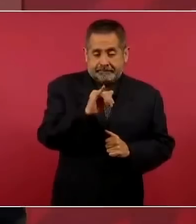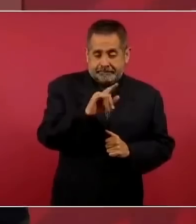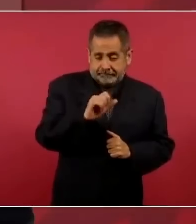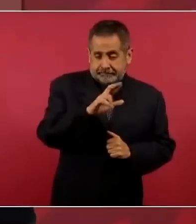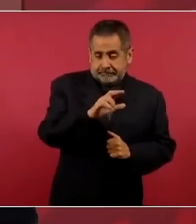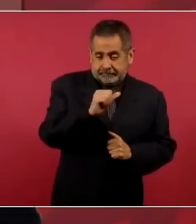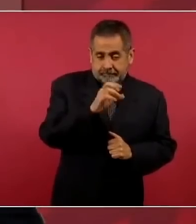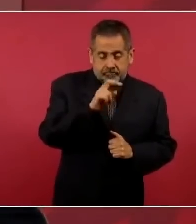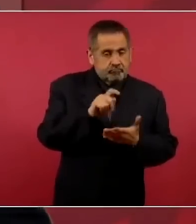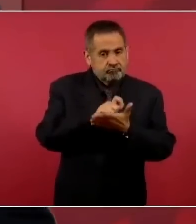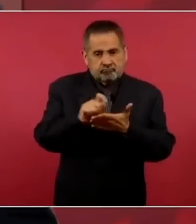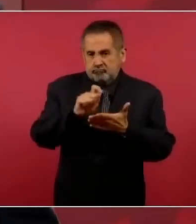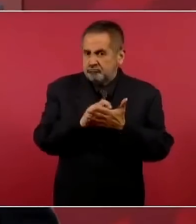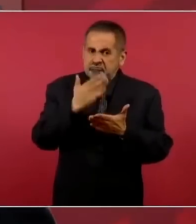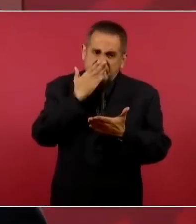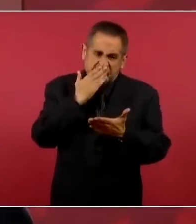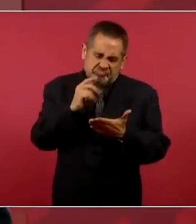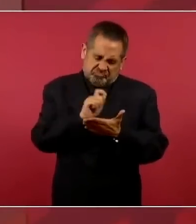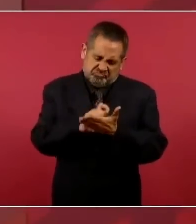escribía bien